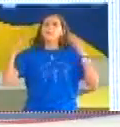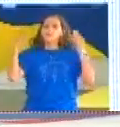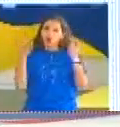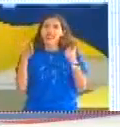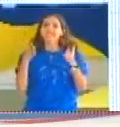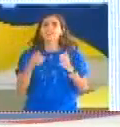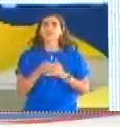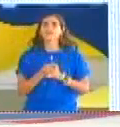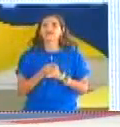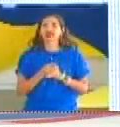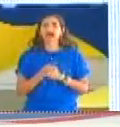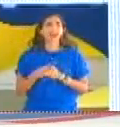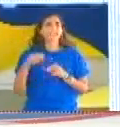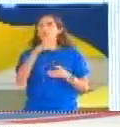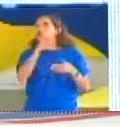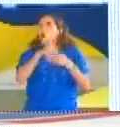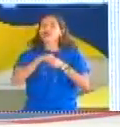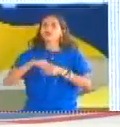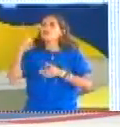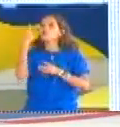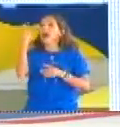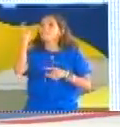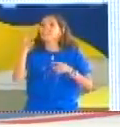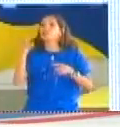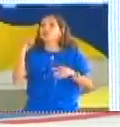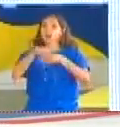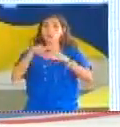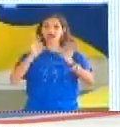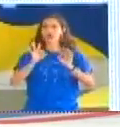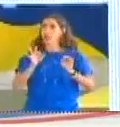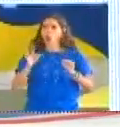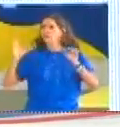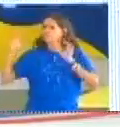llamo a que no se quede ni una persona sin votar.